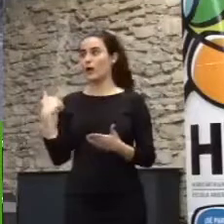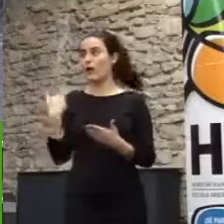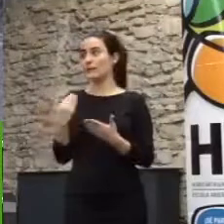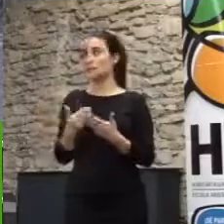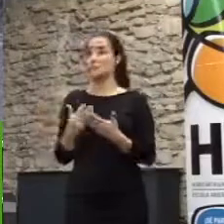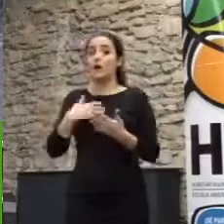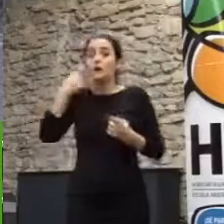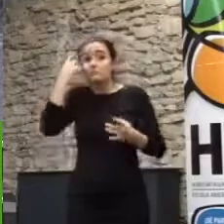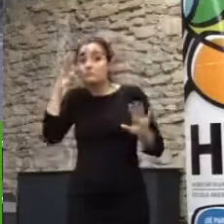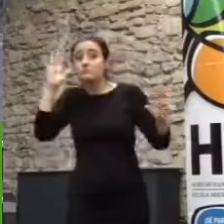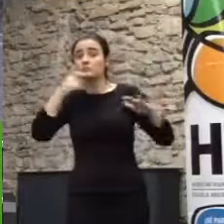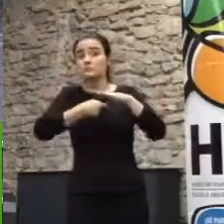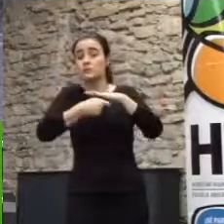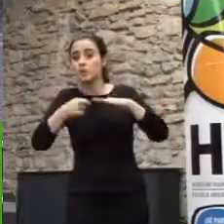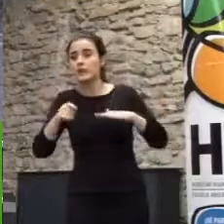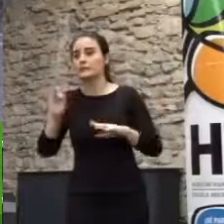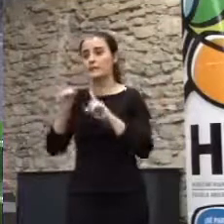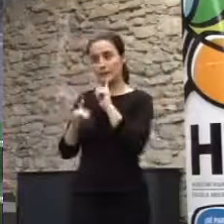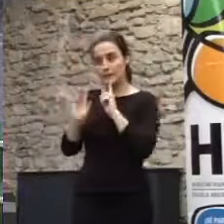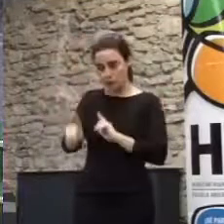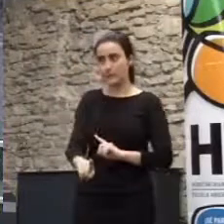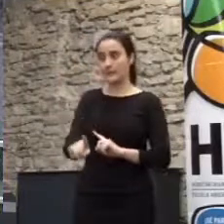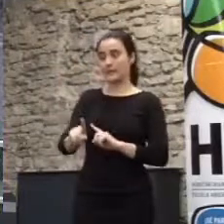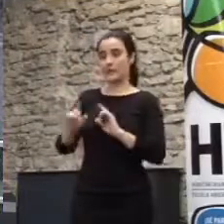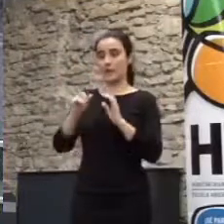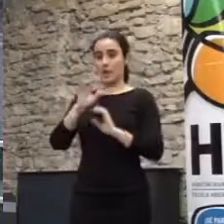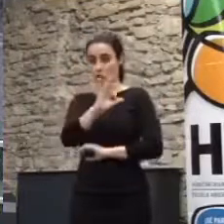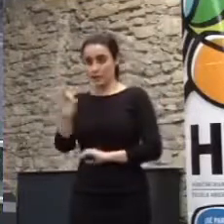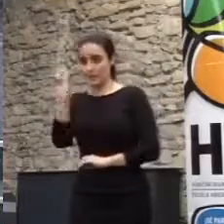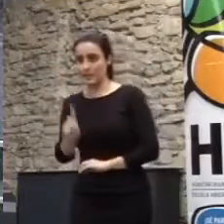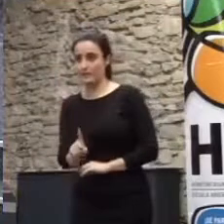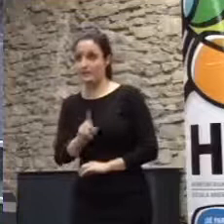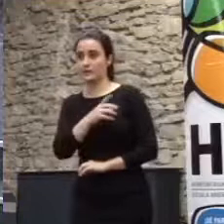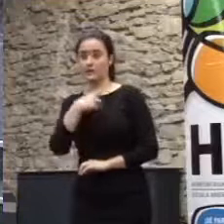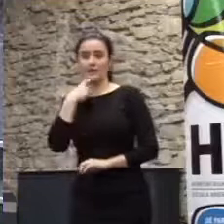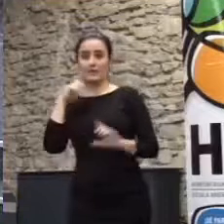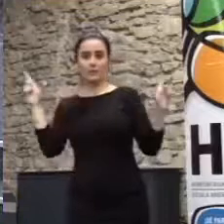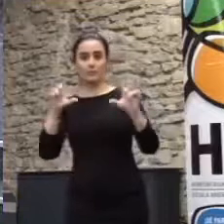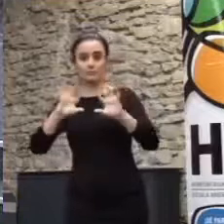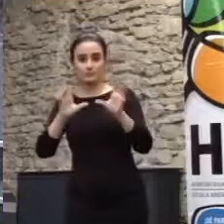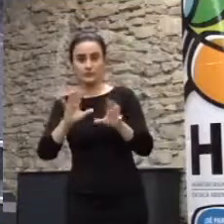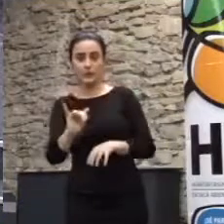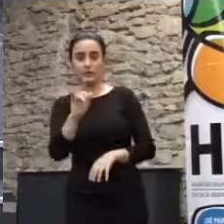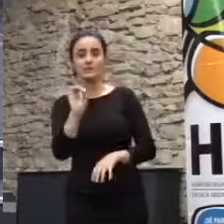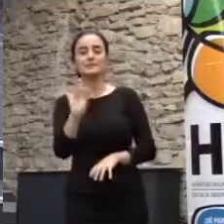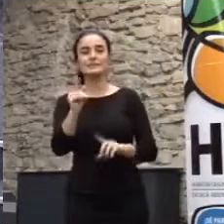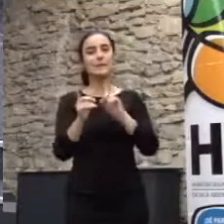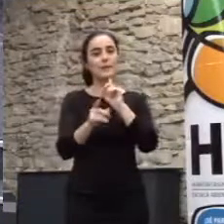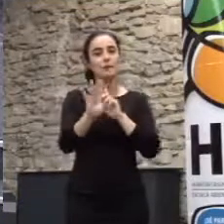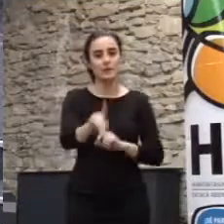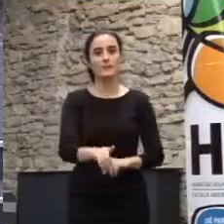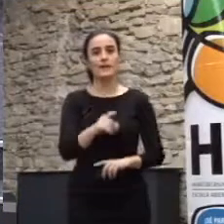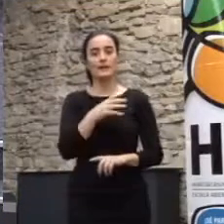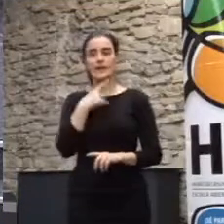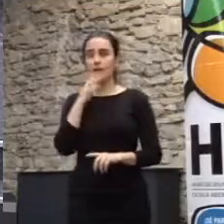sepa... En Bilbao también. En Bilbao y también. En Donosti que están presentes los medios de comunicación. Sí, en Bilbao ahora también. Es más, se puede